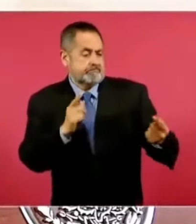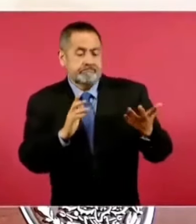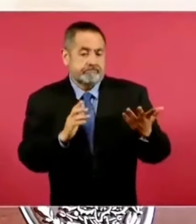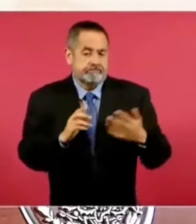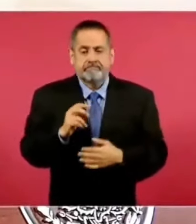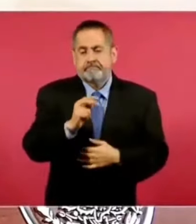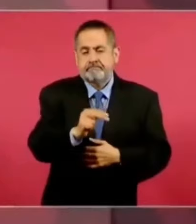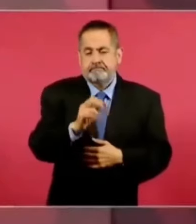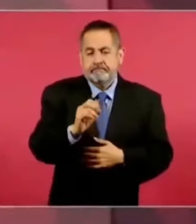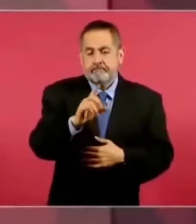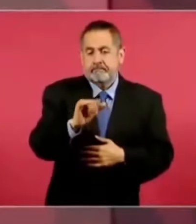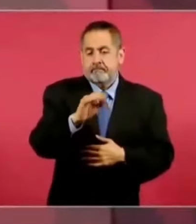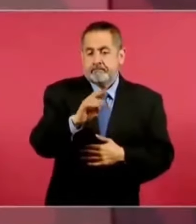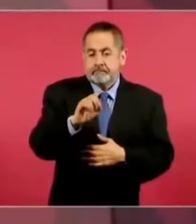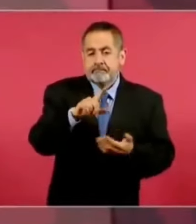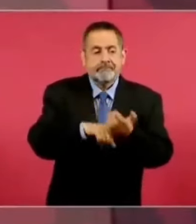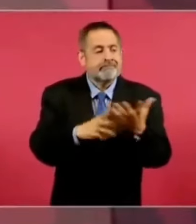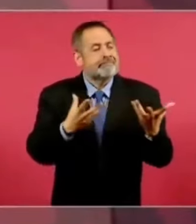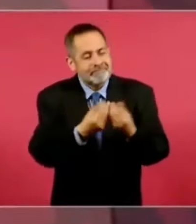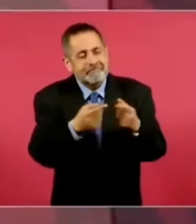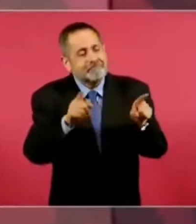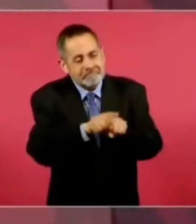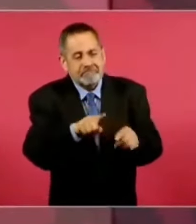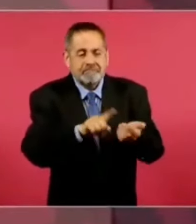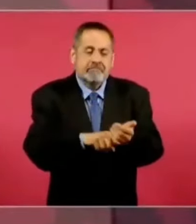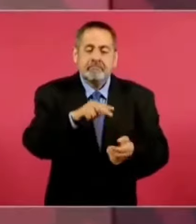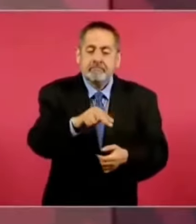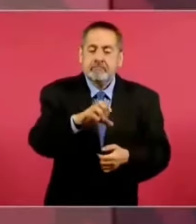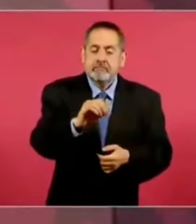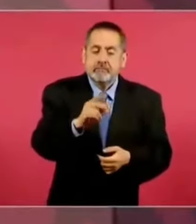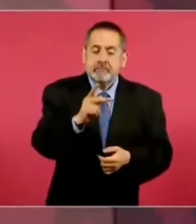es para nosotros neoporfirismo